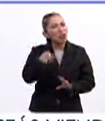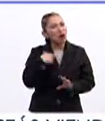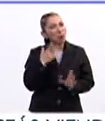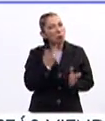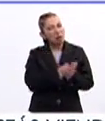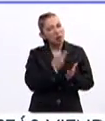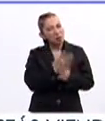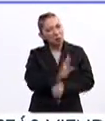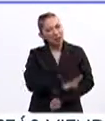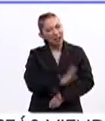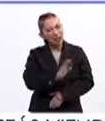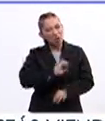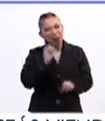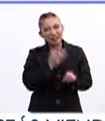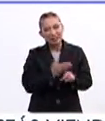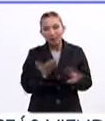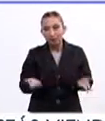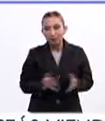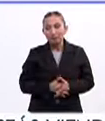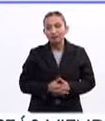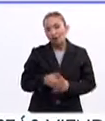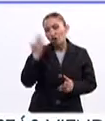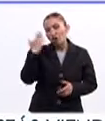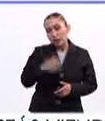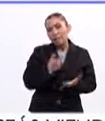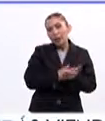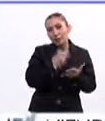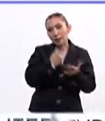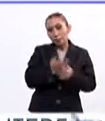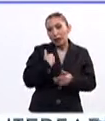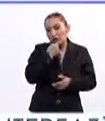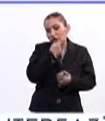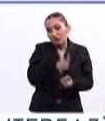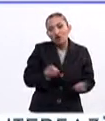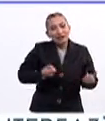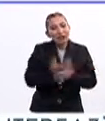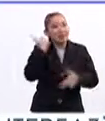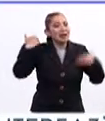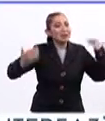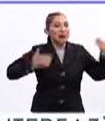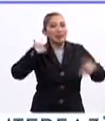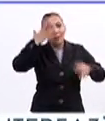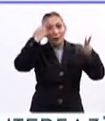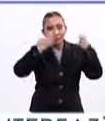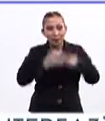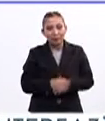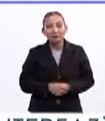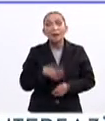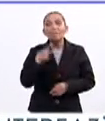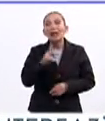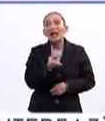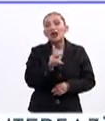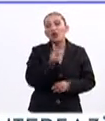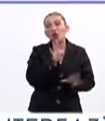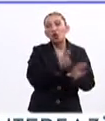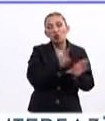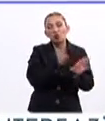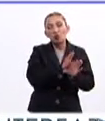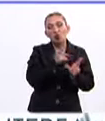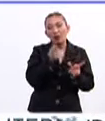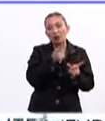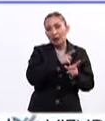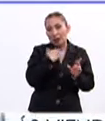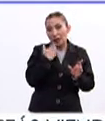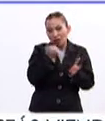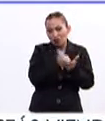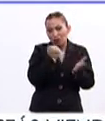fuera un premio o un castigo. Sí, yo sé que es un premio porque los niños salen, se divierten, aprenden, pero es algo que deben